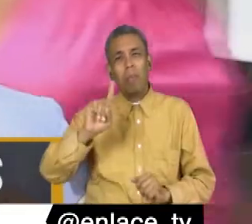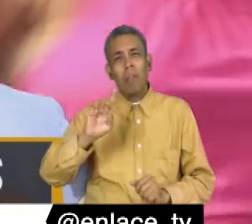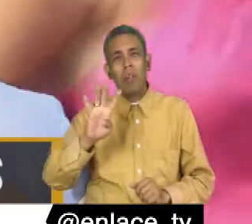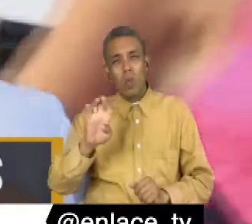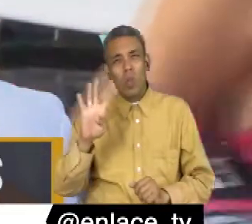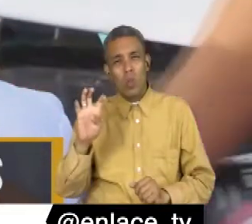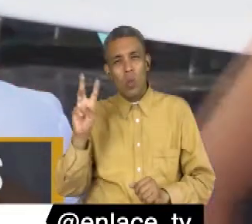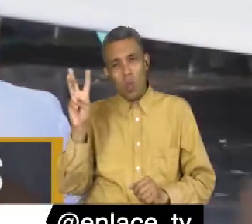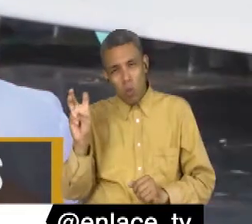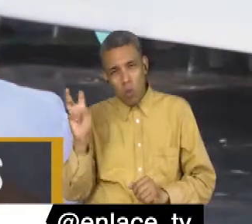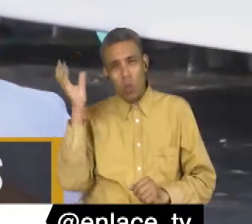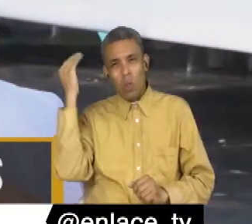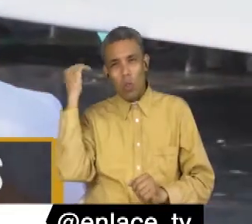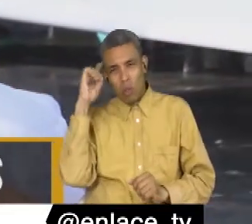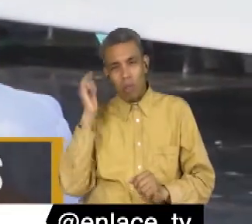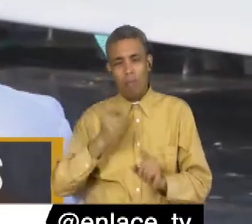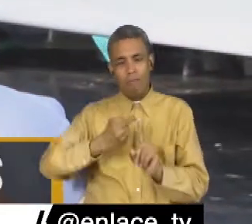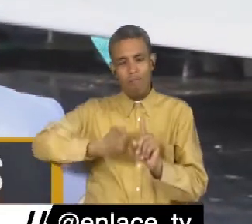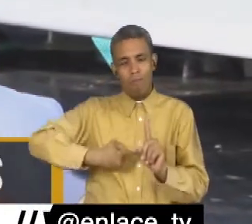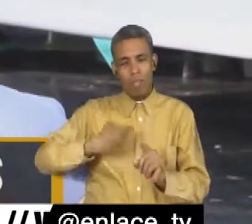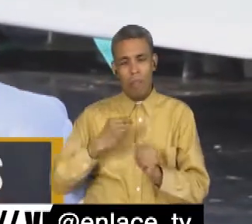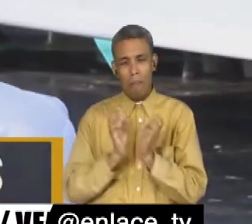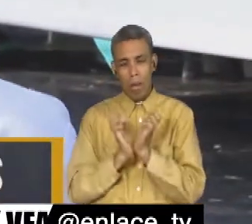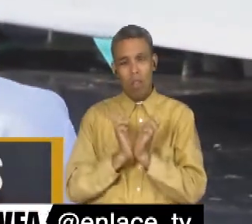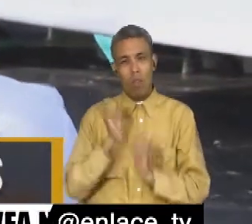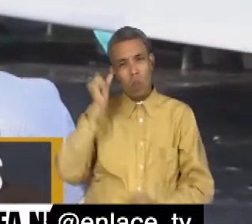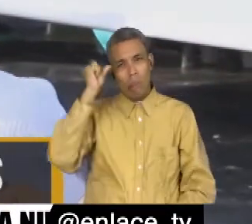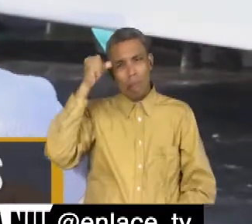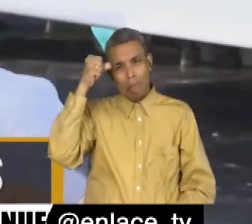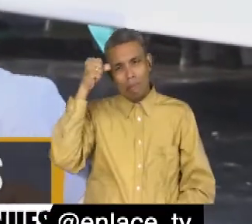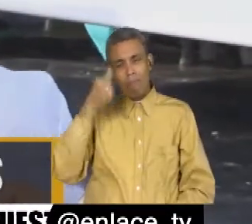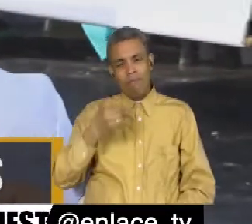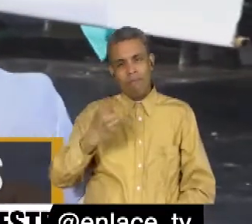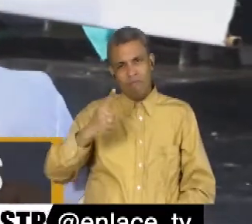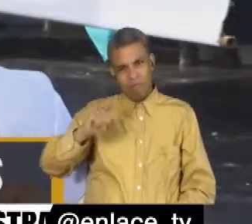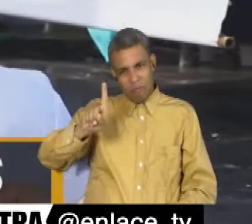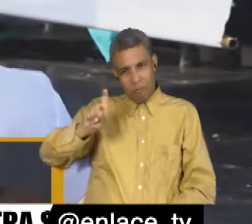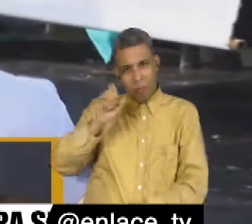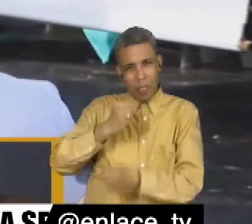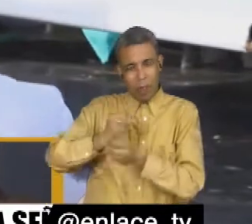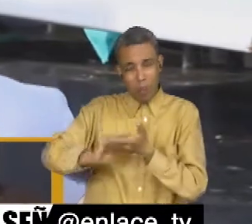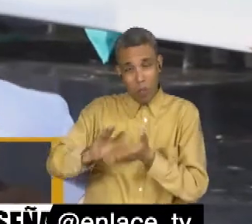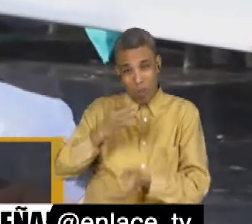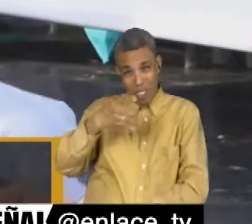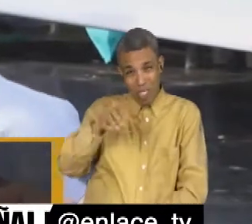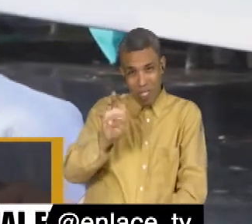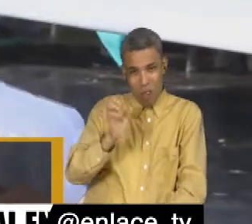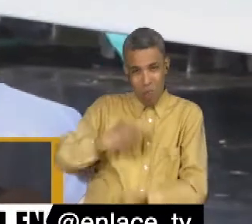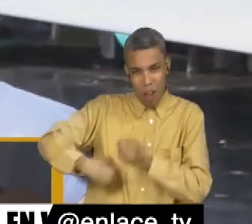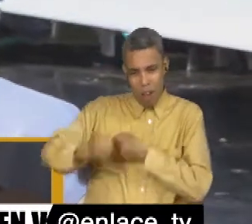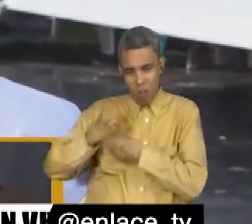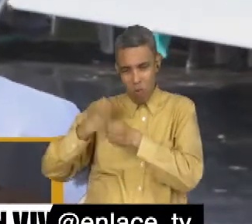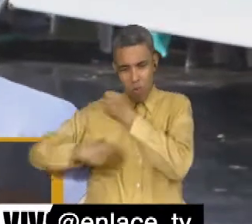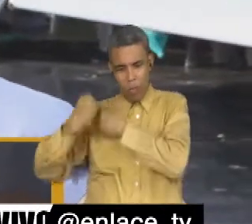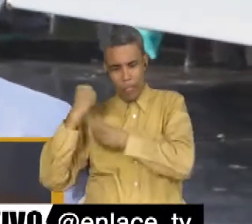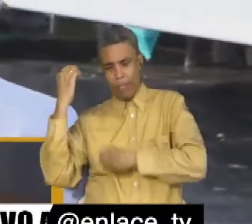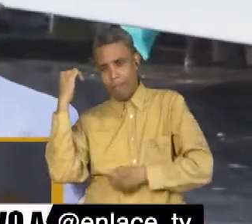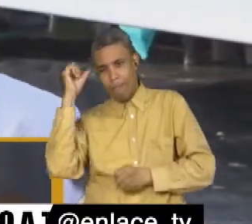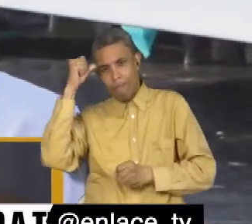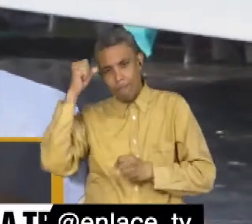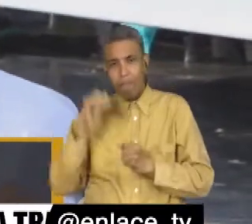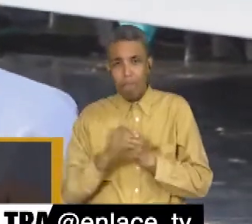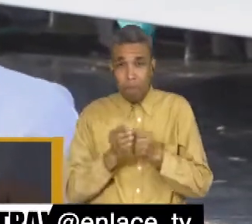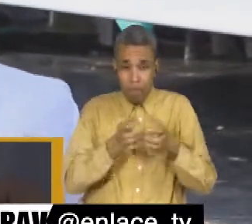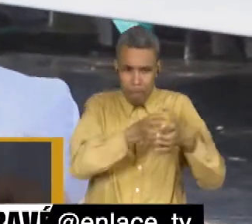por supuesto nosotros como unidad territorial haciendo todo el reconocimiento no solamente a las organizaciones de